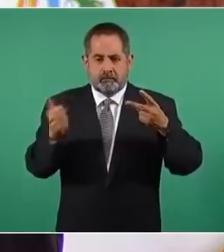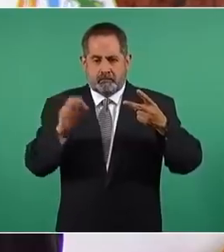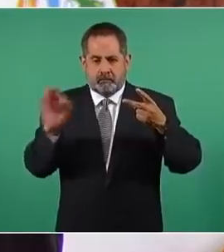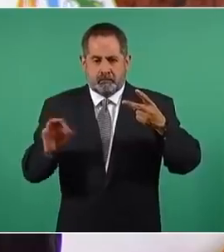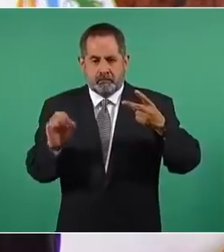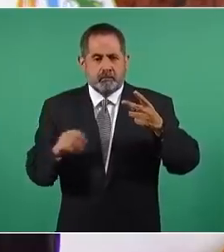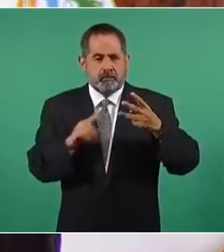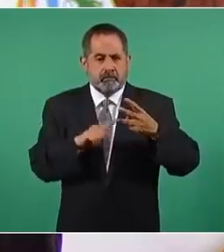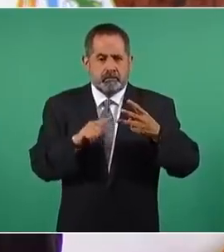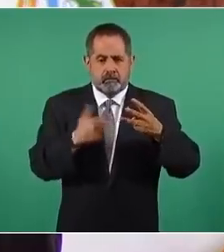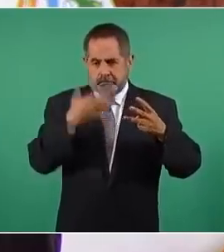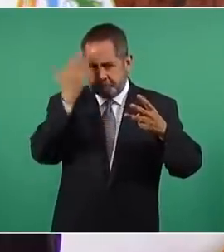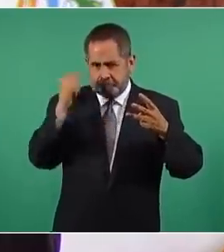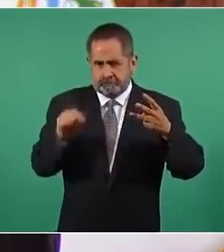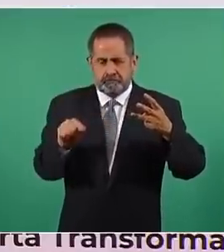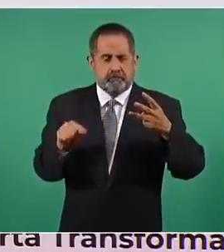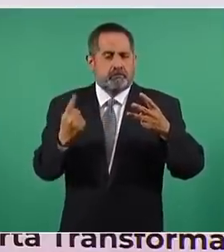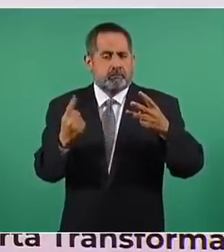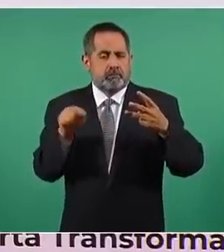9.6%. No sabe,